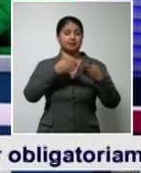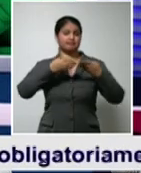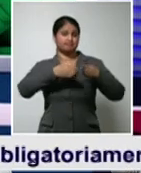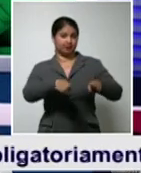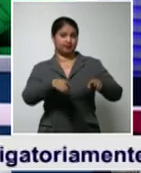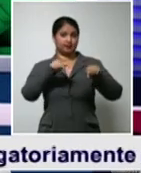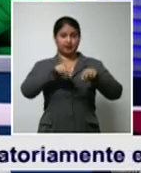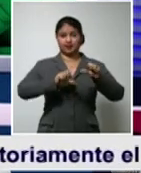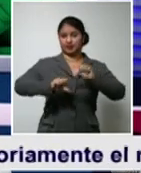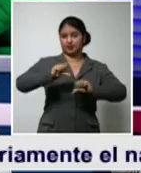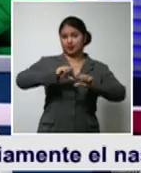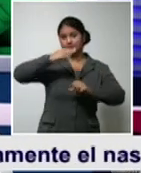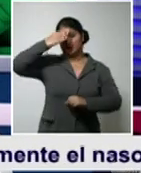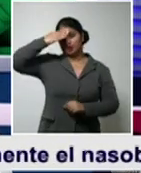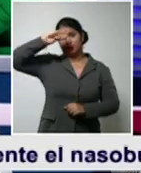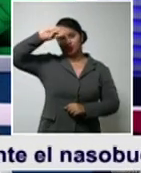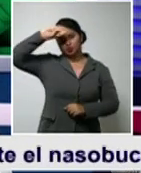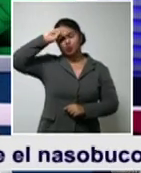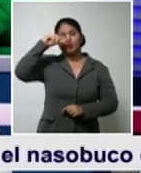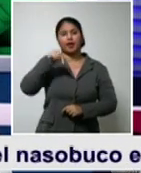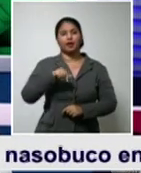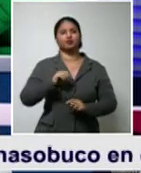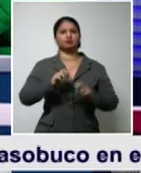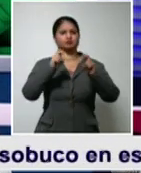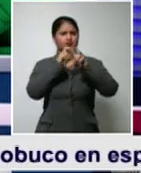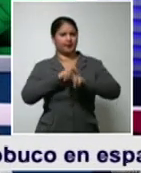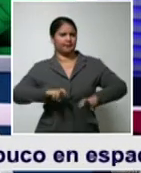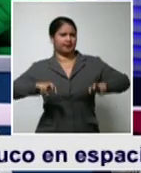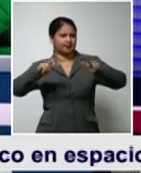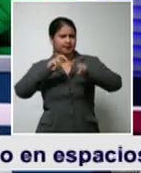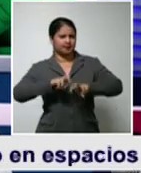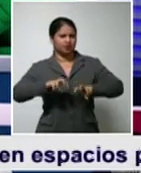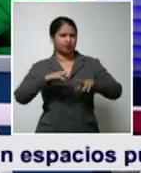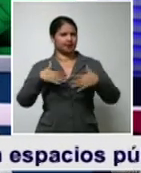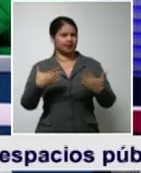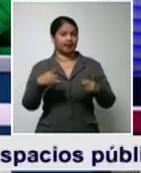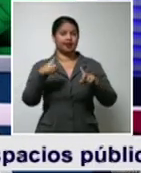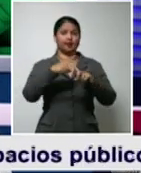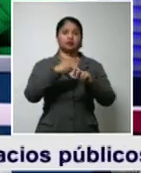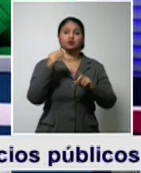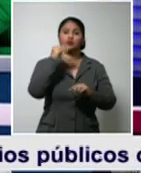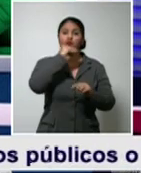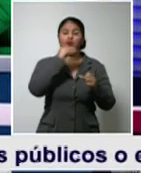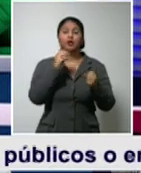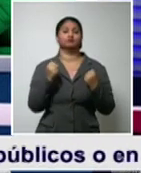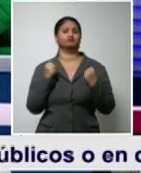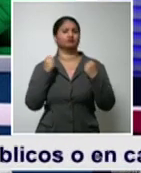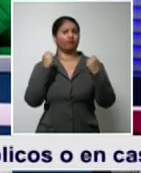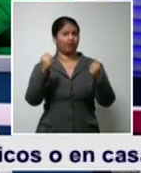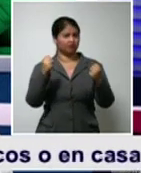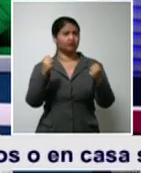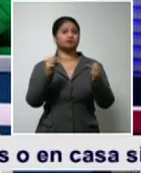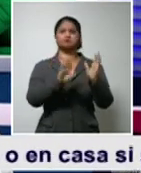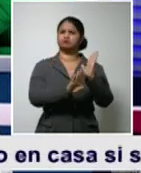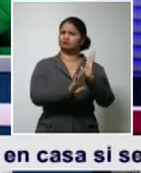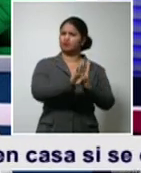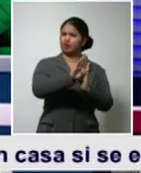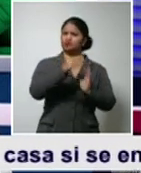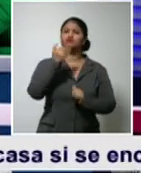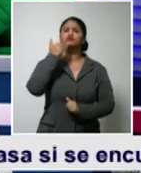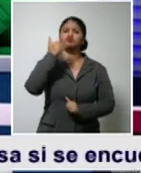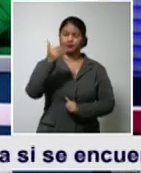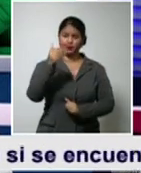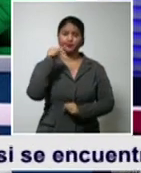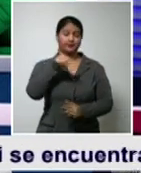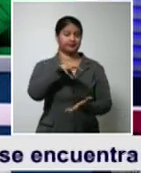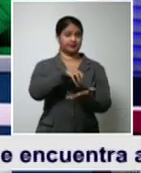molecular, como siempre digo, laboratorios de tecnología muy avanzada, muy precisos, y que se ha